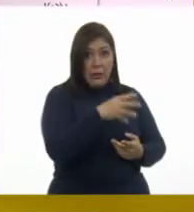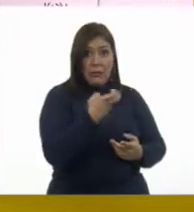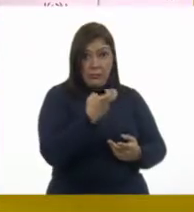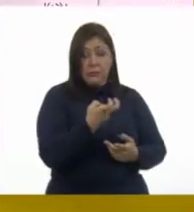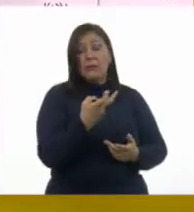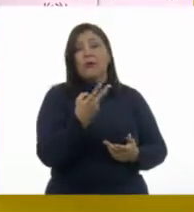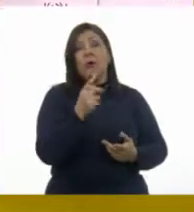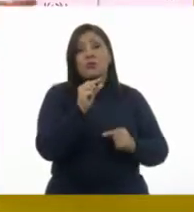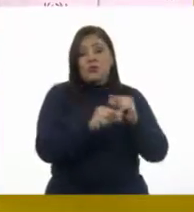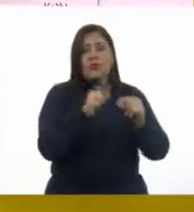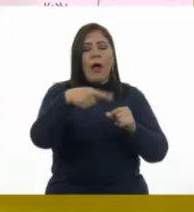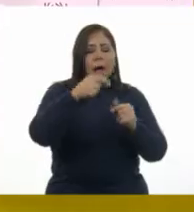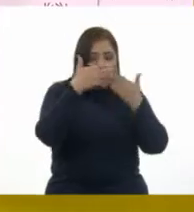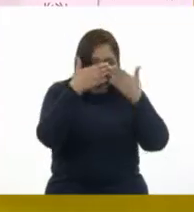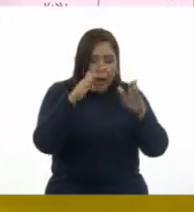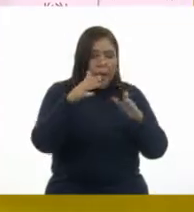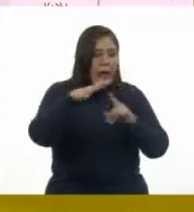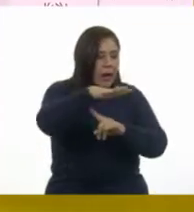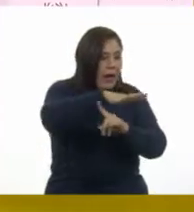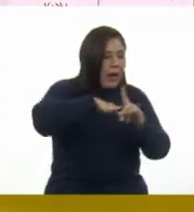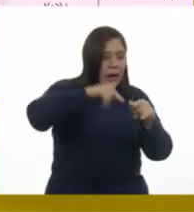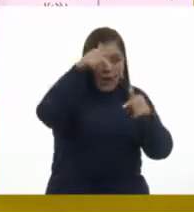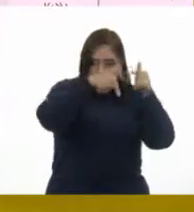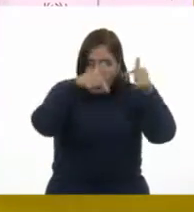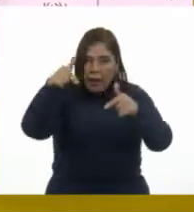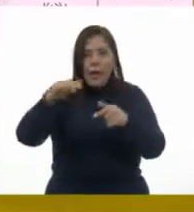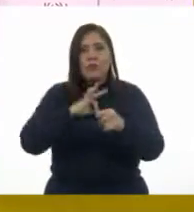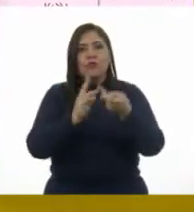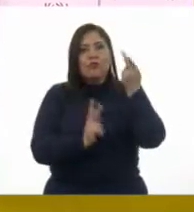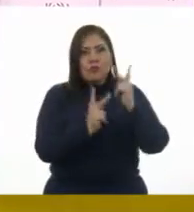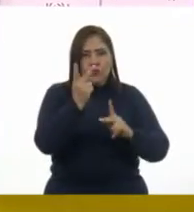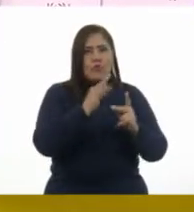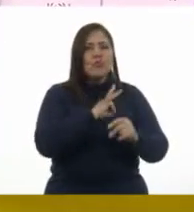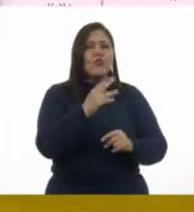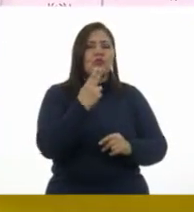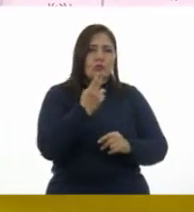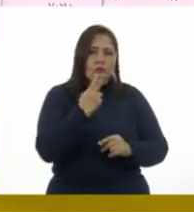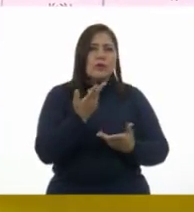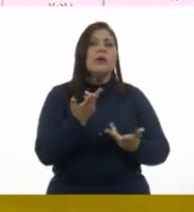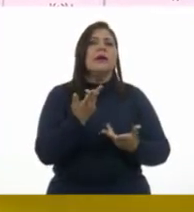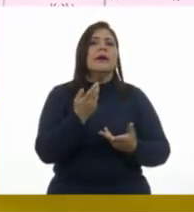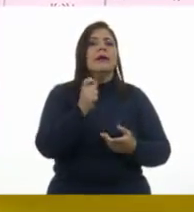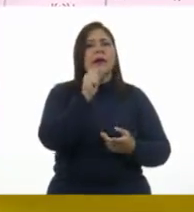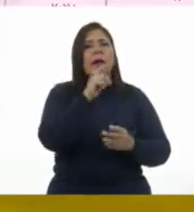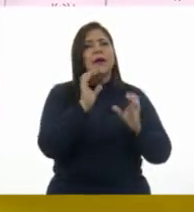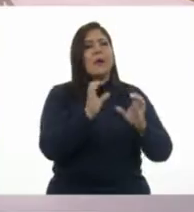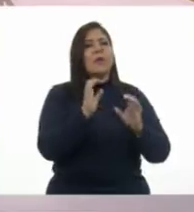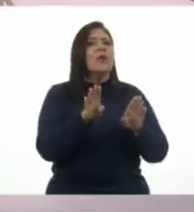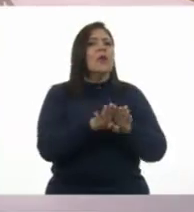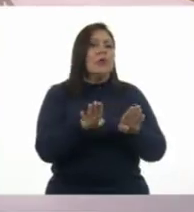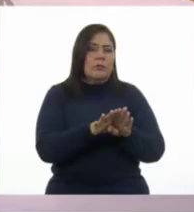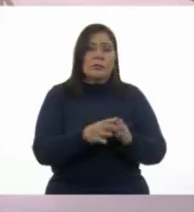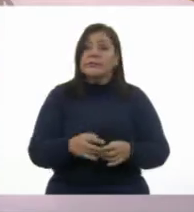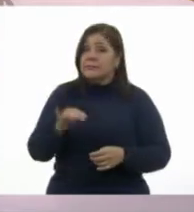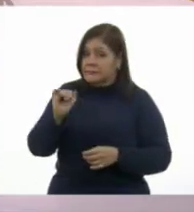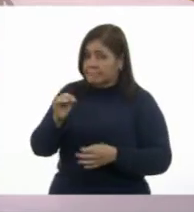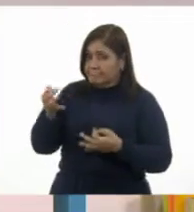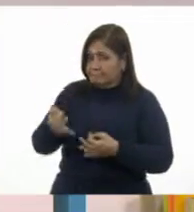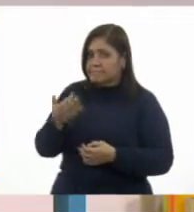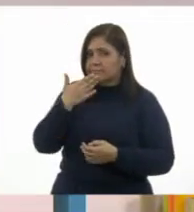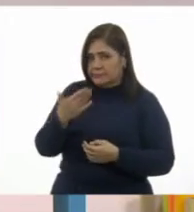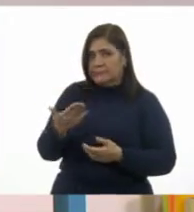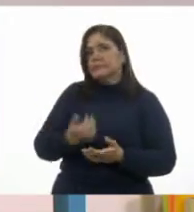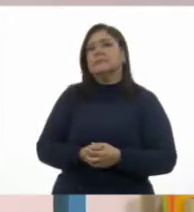conocer poco a poco todo su entorno, las plantas que hay, cuáles son sus usos y cómo se pueden cuidar.